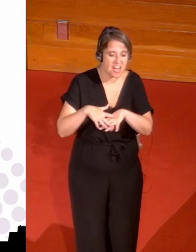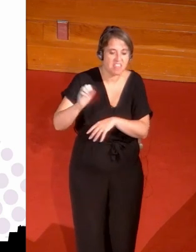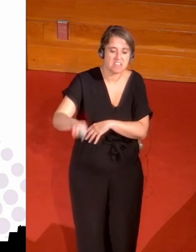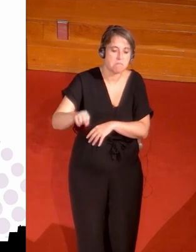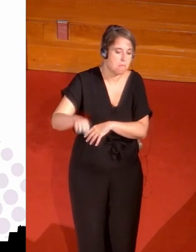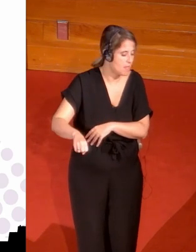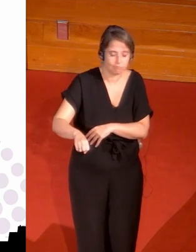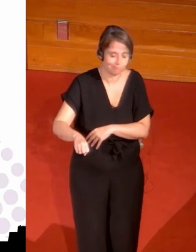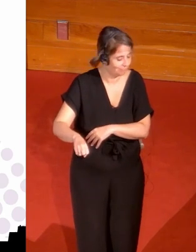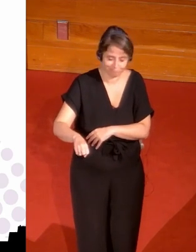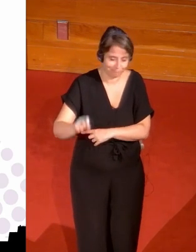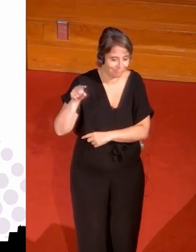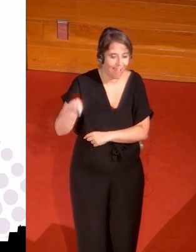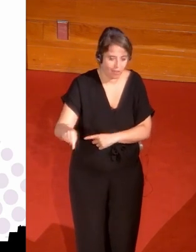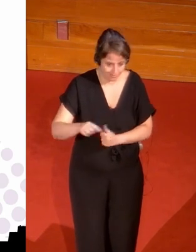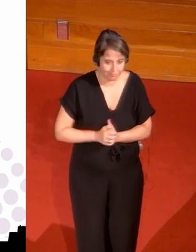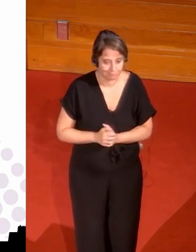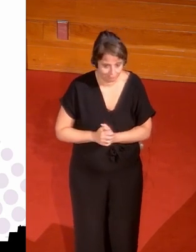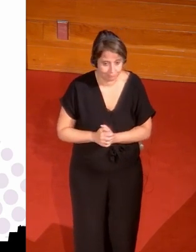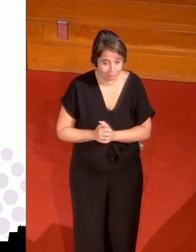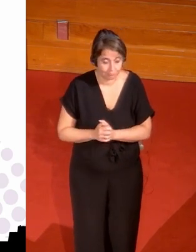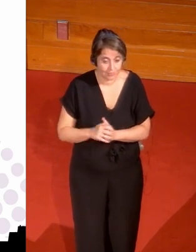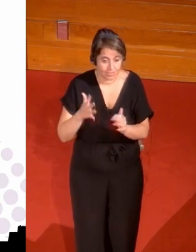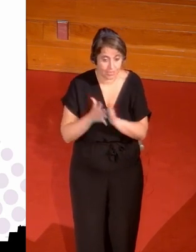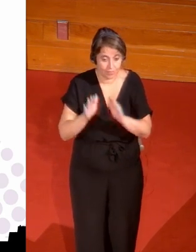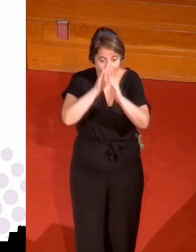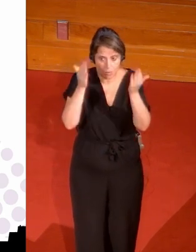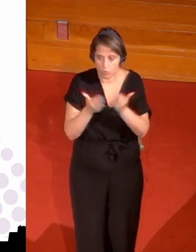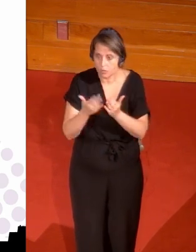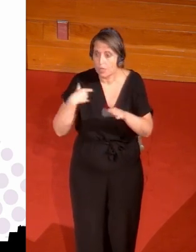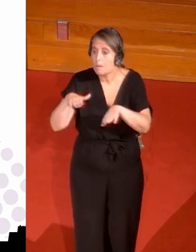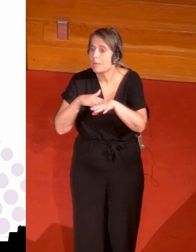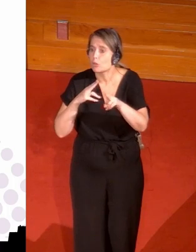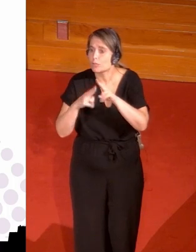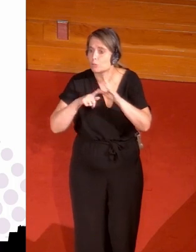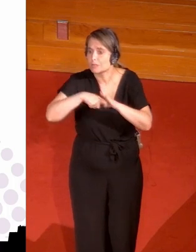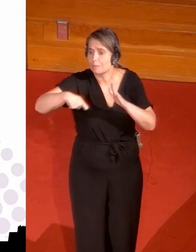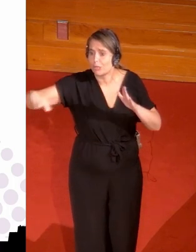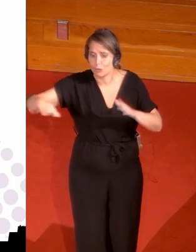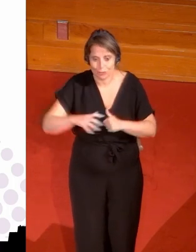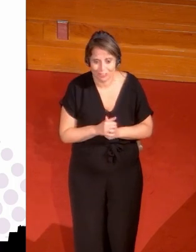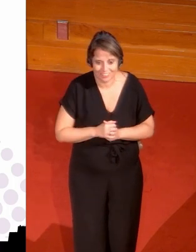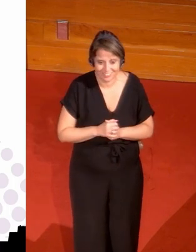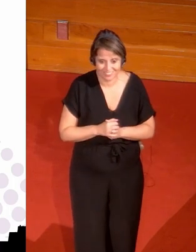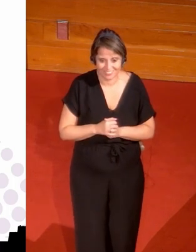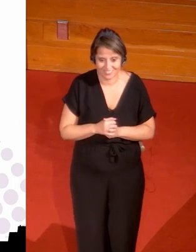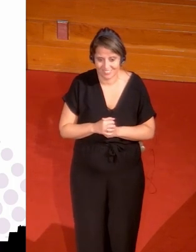eso son las redes pero es es nuestro mundo me he enrollado mucho con las respuestas es que me enrollo